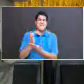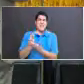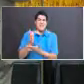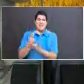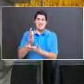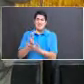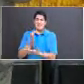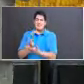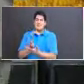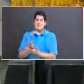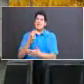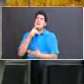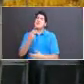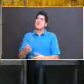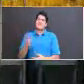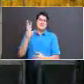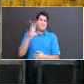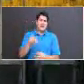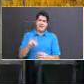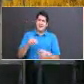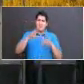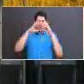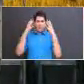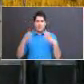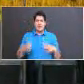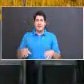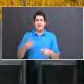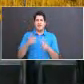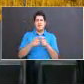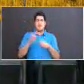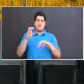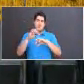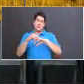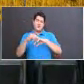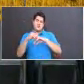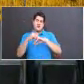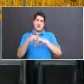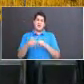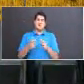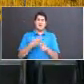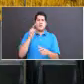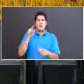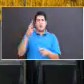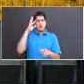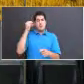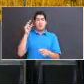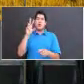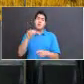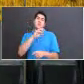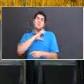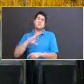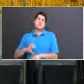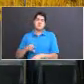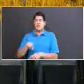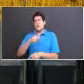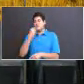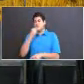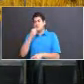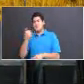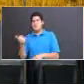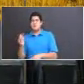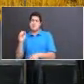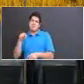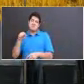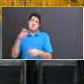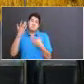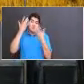de que le están impidiendo a ella que se case con este hombre solo porque él no es cristiano? Y ella sí, supuestamente, pero ella tampoco era, pero